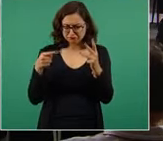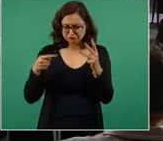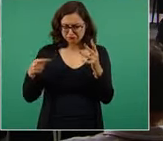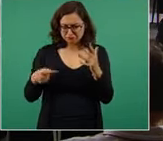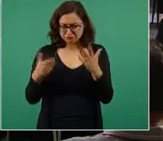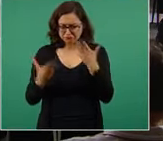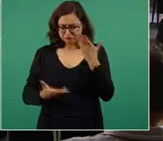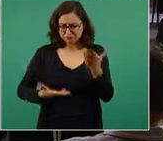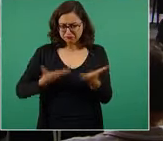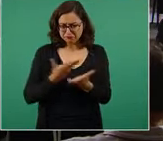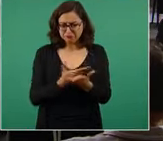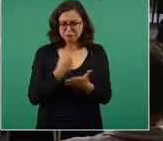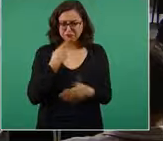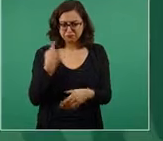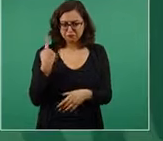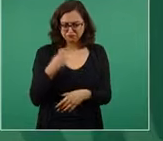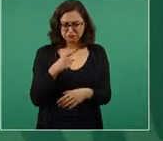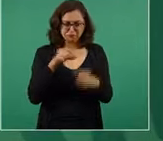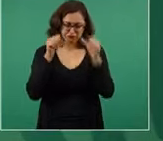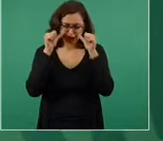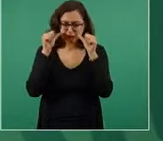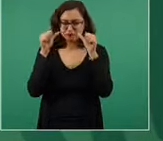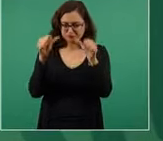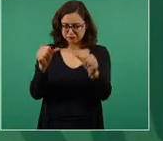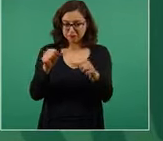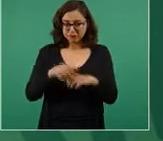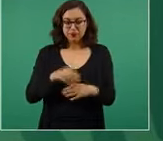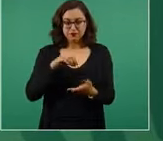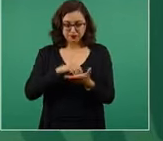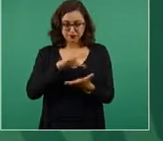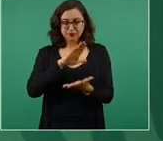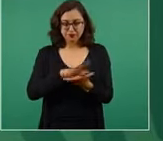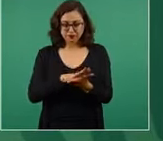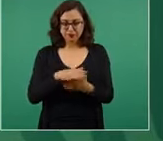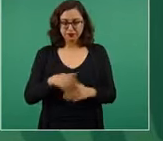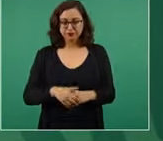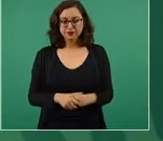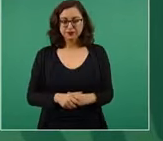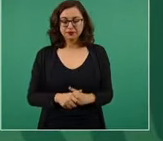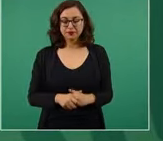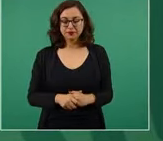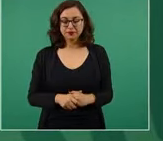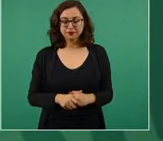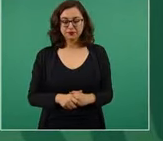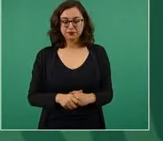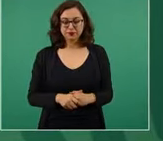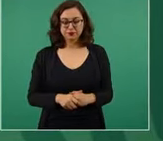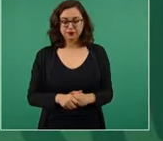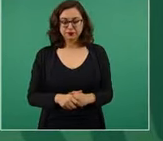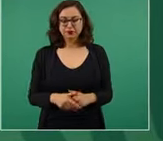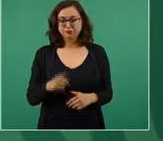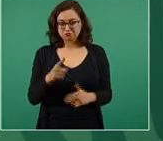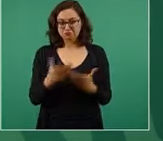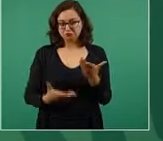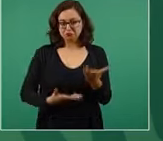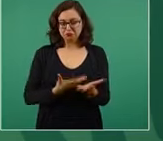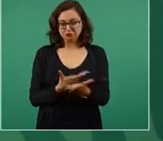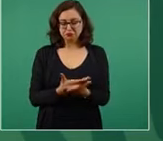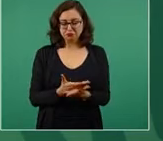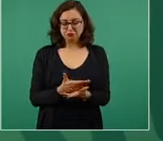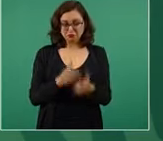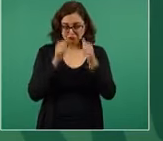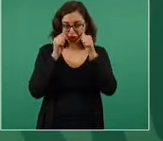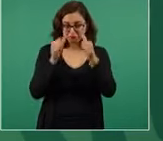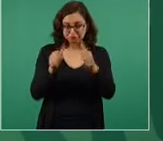solicitudes y denuncias lo atiendan. Atiendan lo que estás planteando. ¿Te